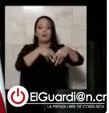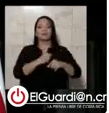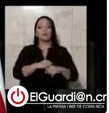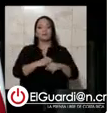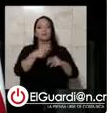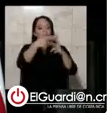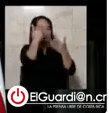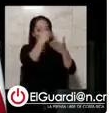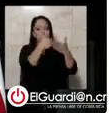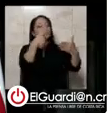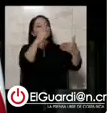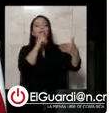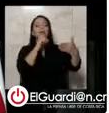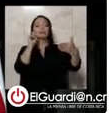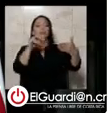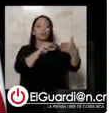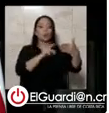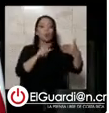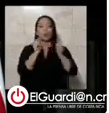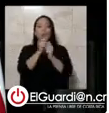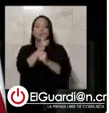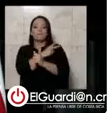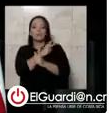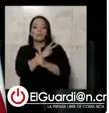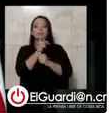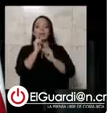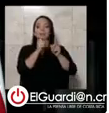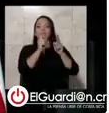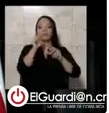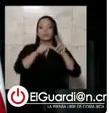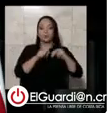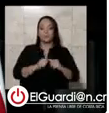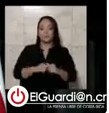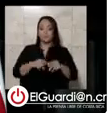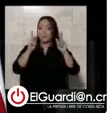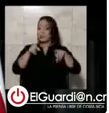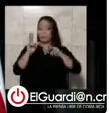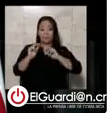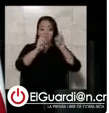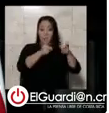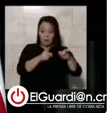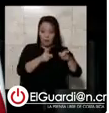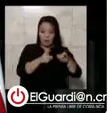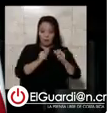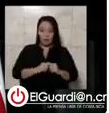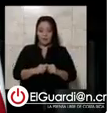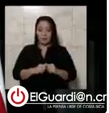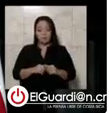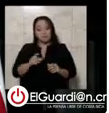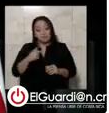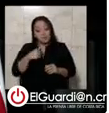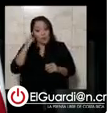lista, van a medirse con las jefaturas, quiénes fueron y quiénes no. El que no vaya, por tanto, concluyo